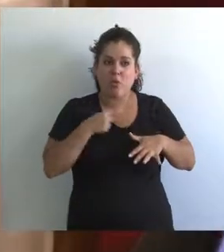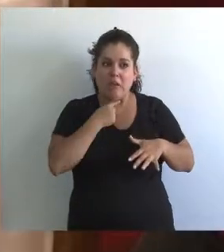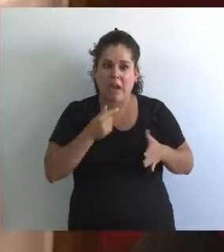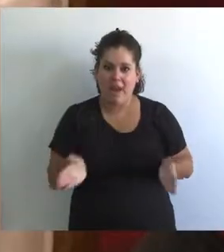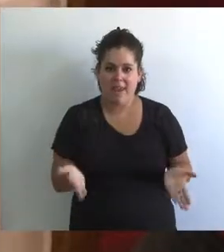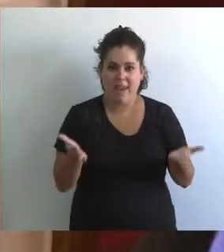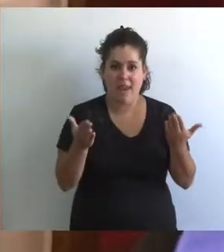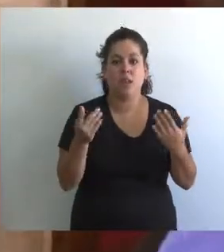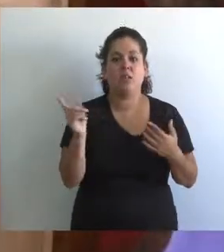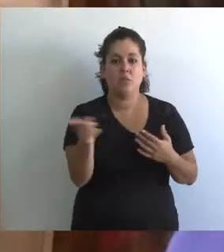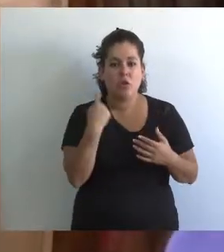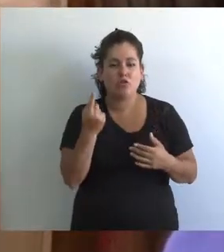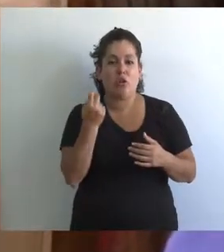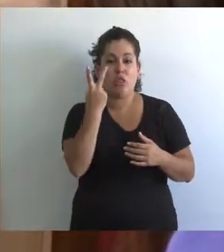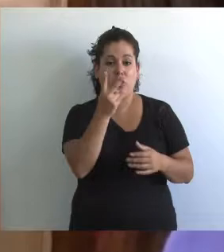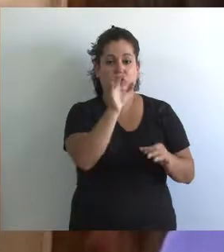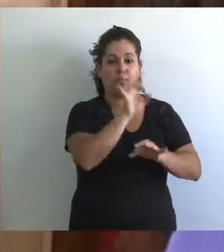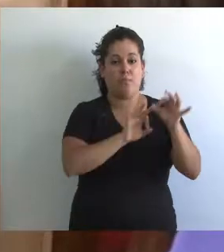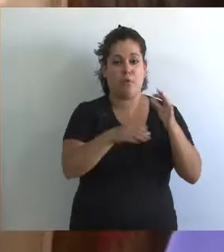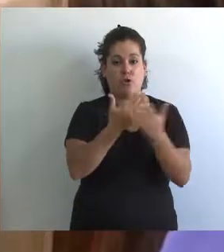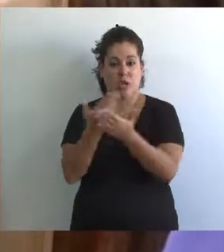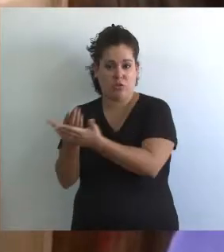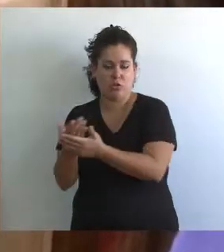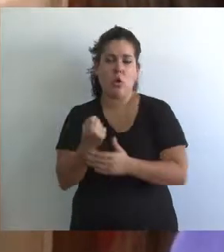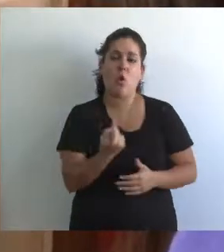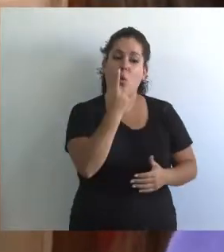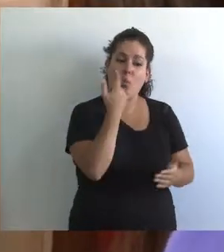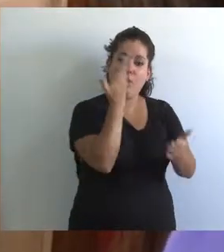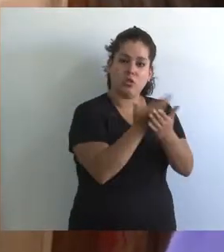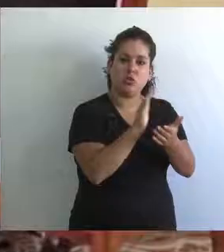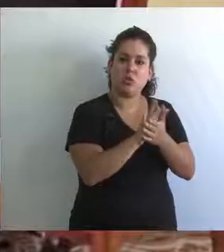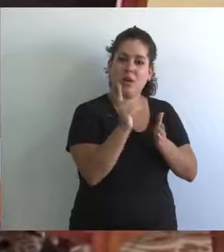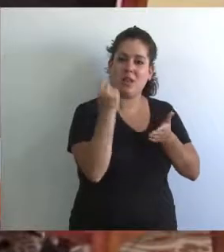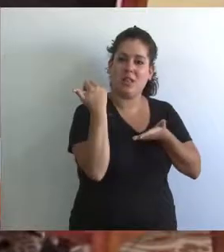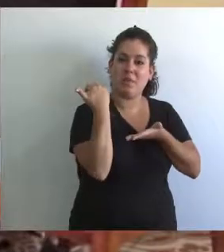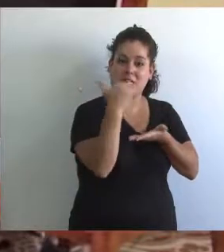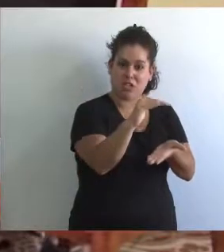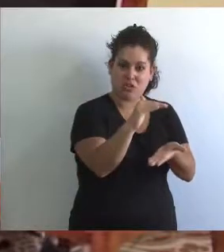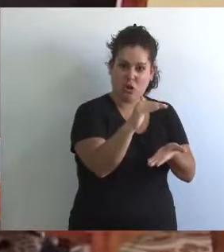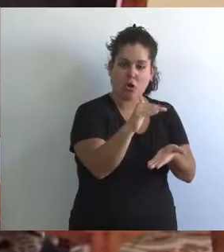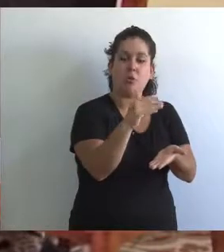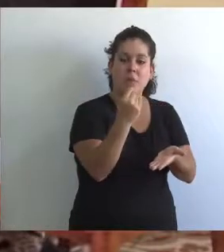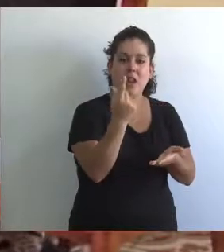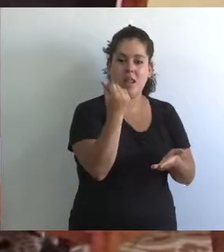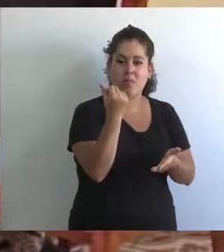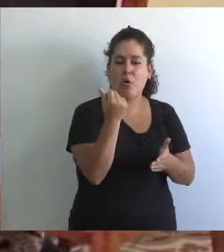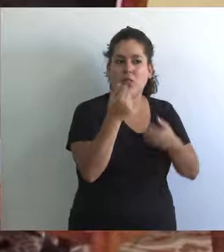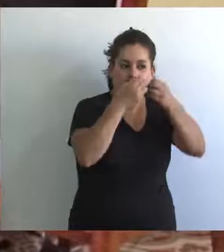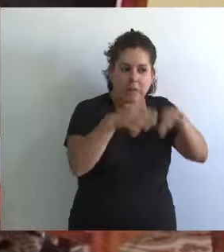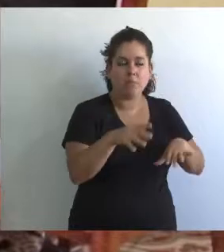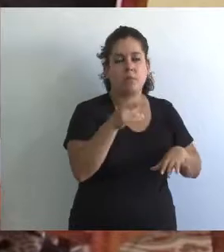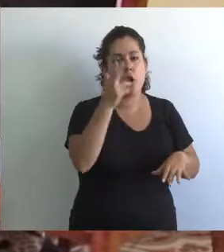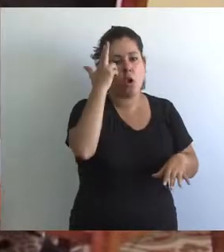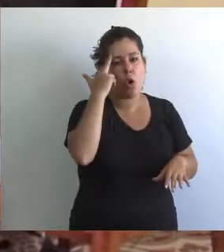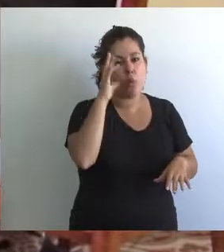consenso con ellos hemos hecho 2 proyectos de ley. Uno es de indemnización, que está basada en el importe inicial, que serían